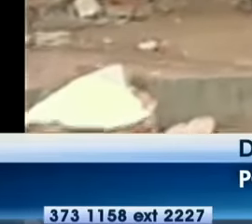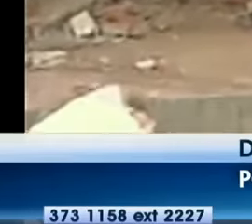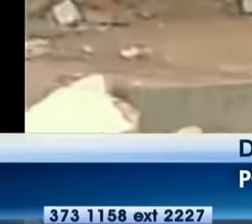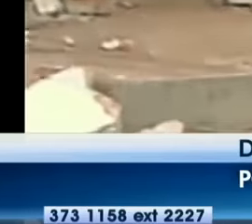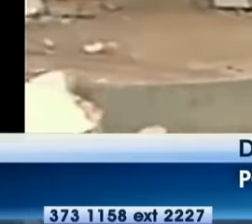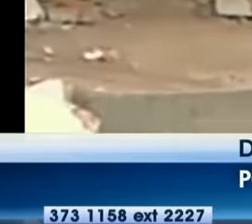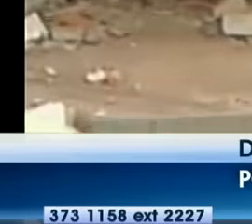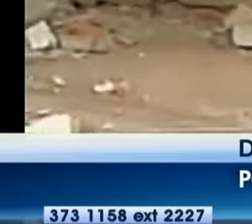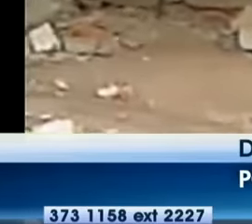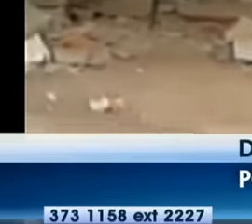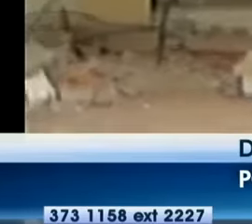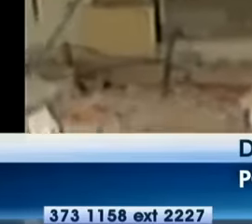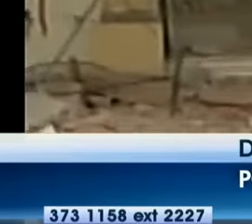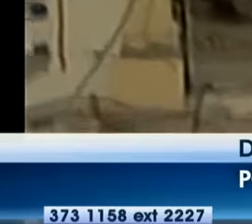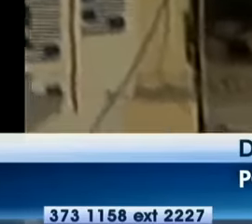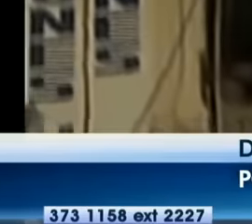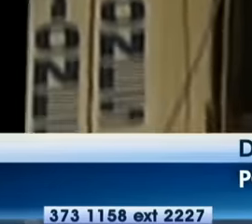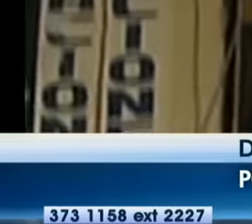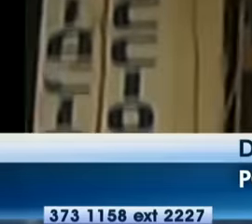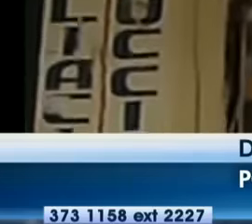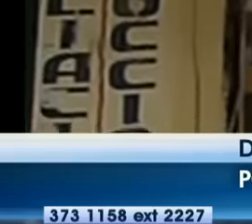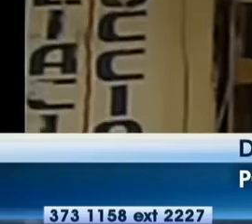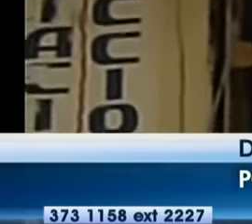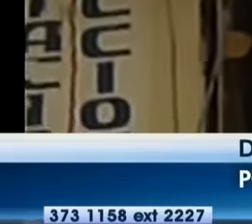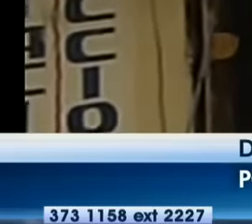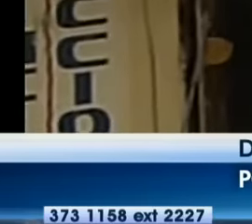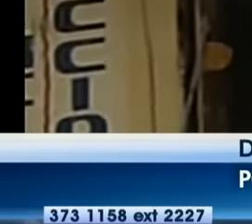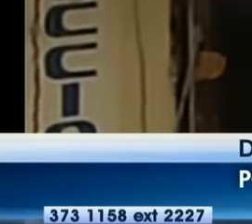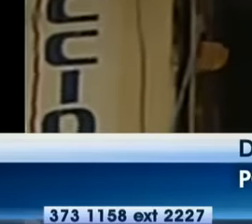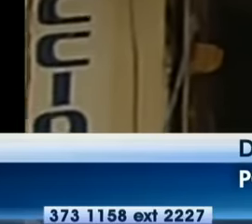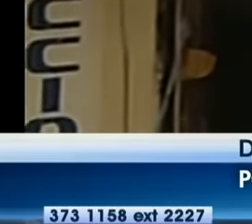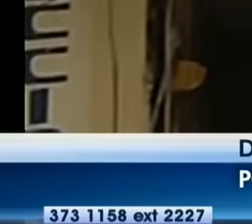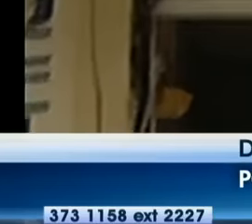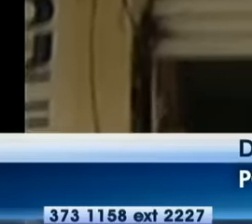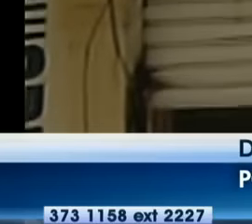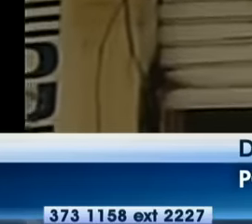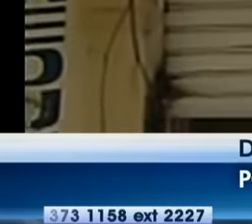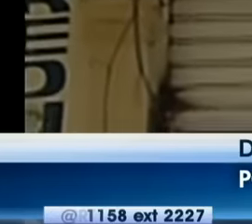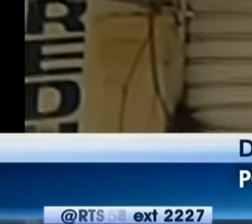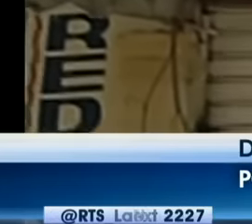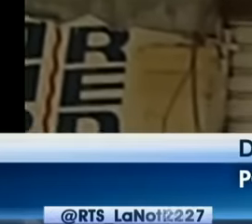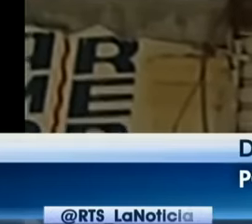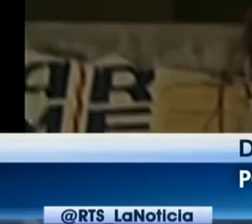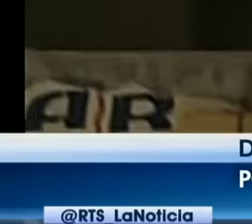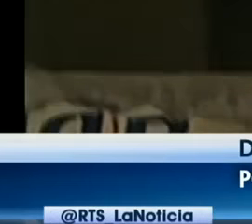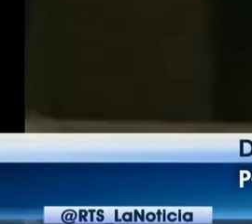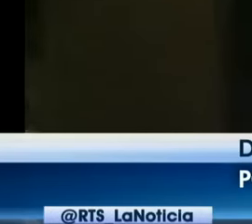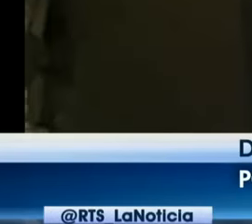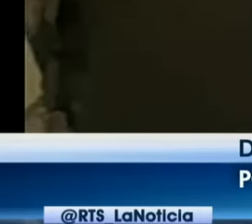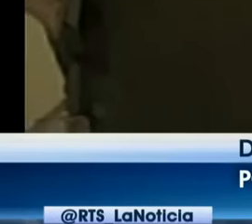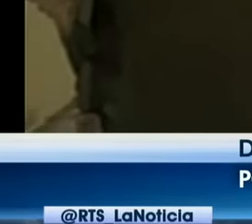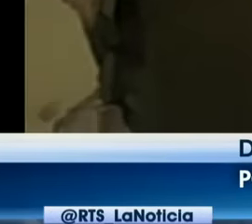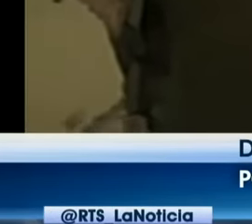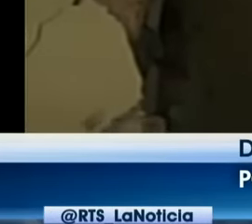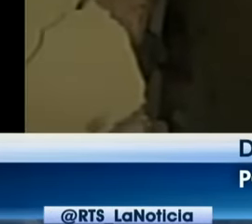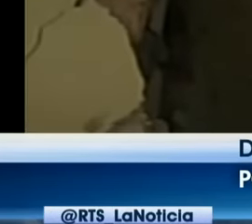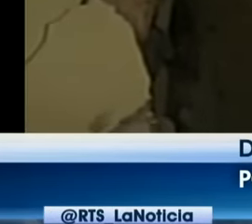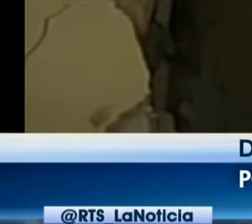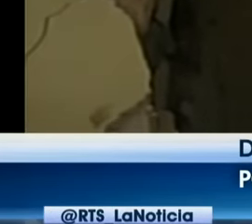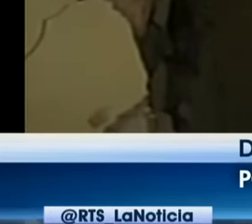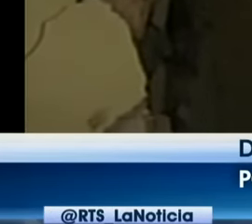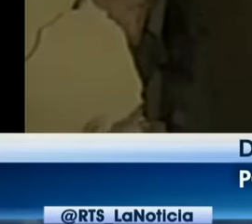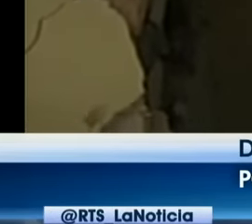daños, como los que podemos apreciar aquí en estos instantes. Estos locales comerciales registran algunos daños, paredes colapsadas, paredes que se vinieron